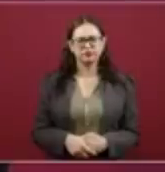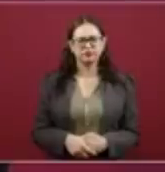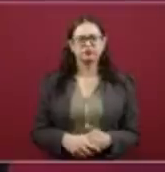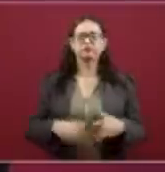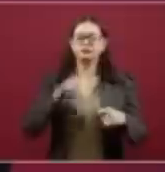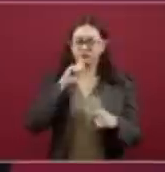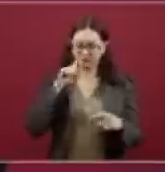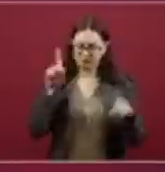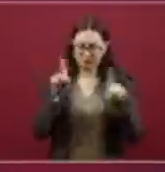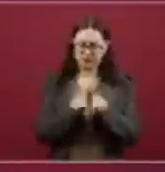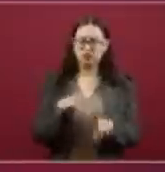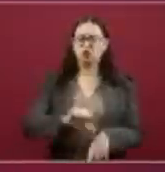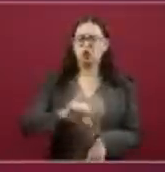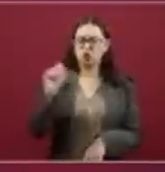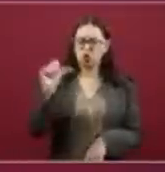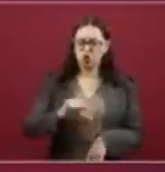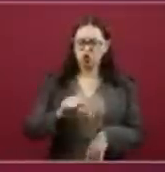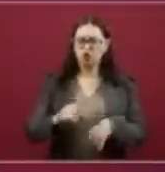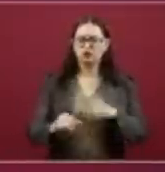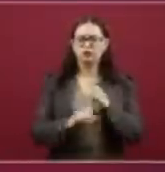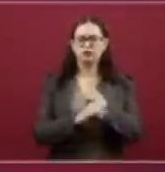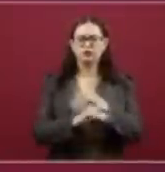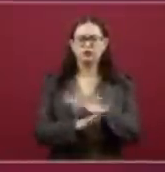mismo sobre